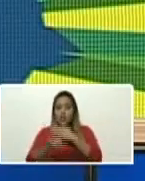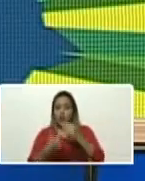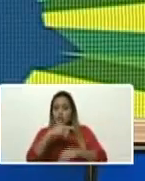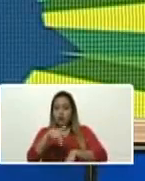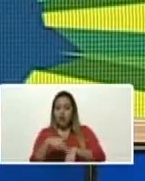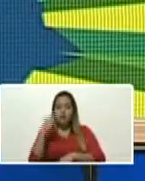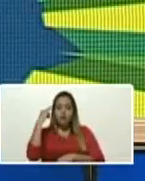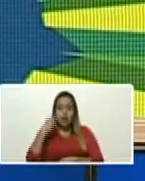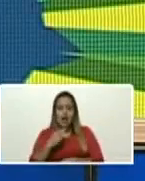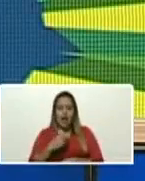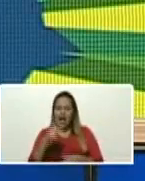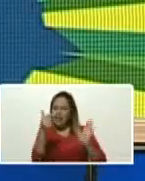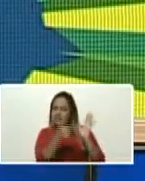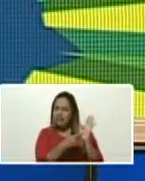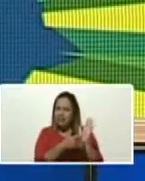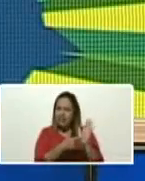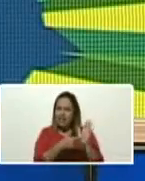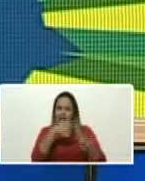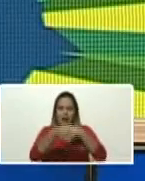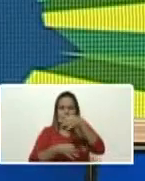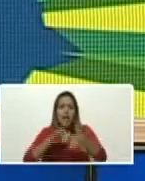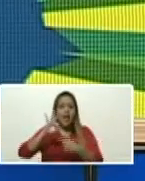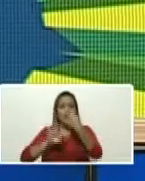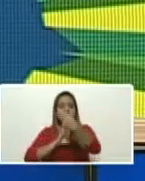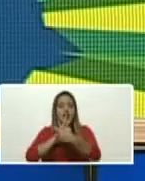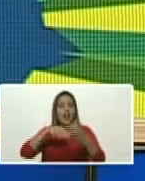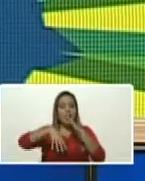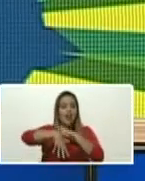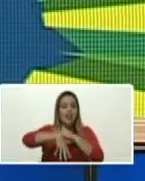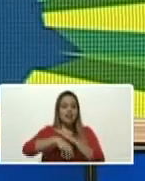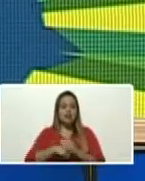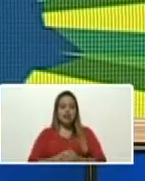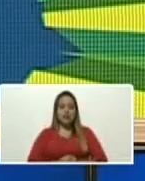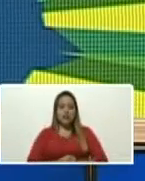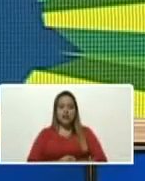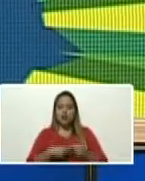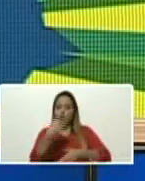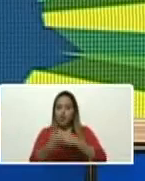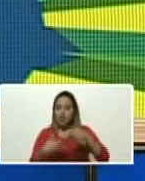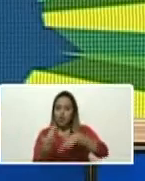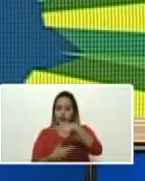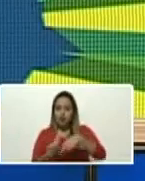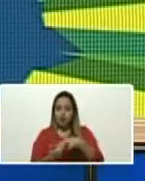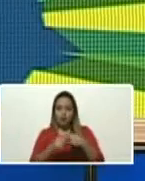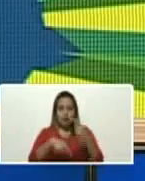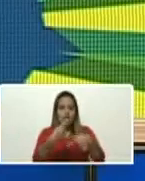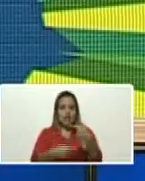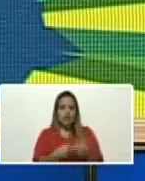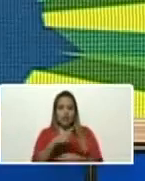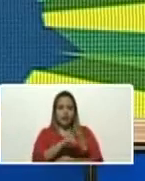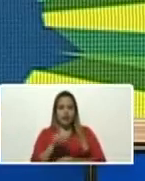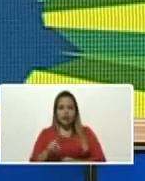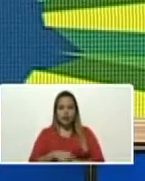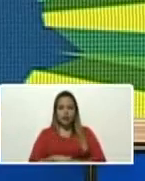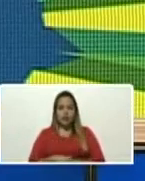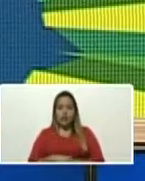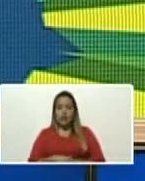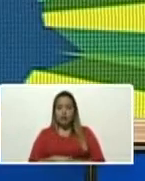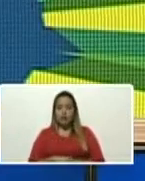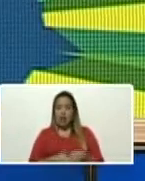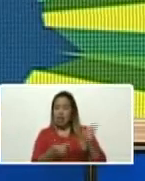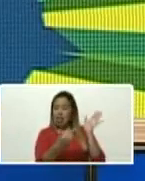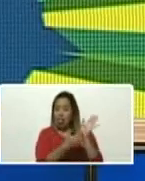Bolívar. Aquí habla de las tres raíces del proyecto revolucionario para el siglo XXI. Aquí habla del